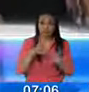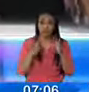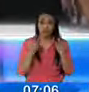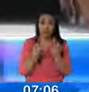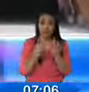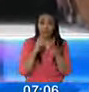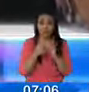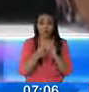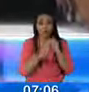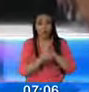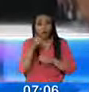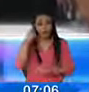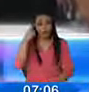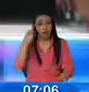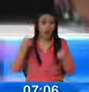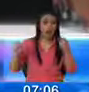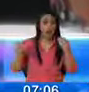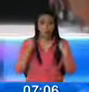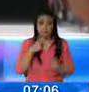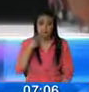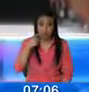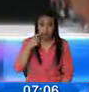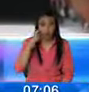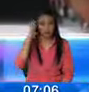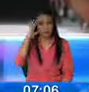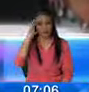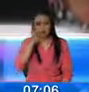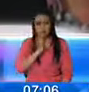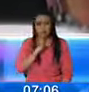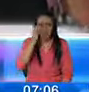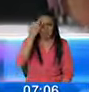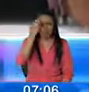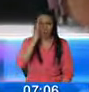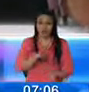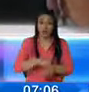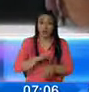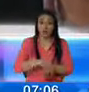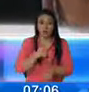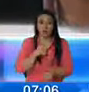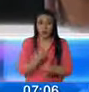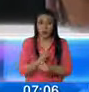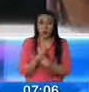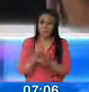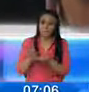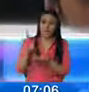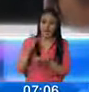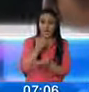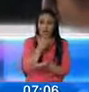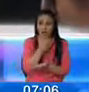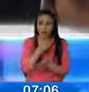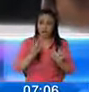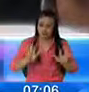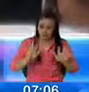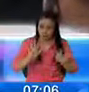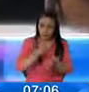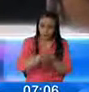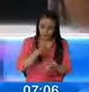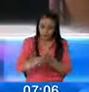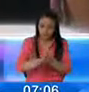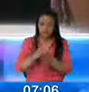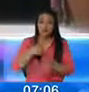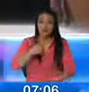había un cambio de gobierno. Mi padre se preocupaba precisamente por su pérdida de empleo. Yo le quiero decir a las